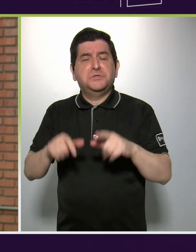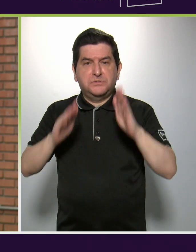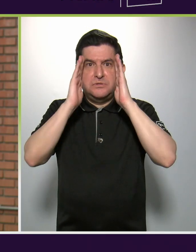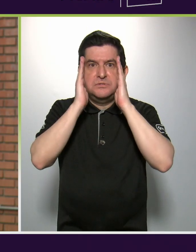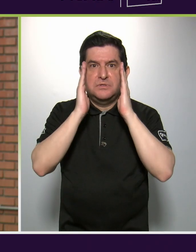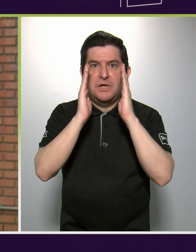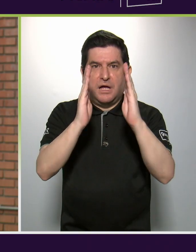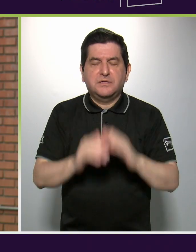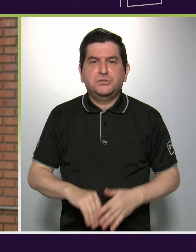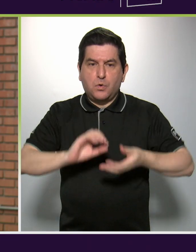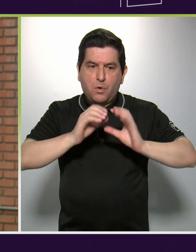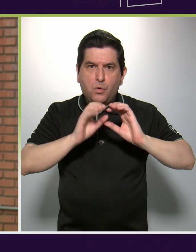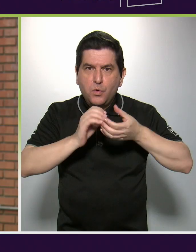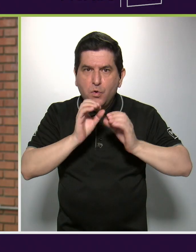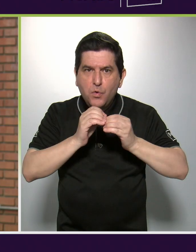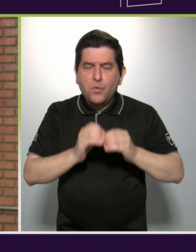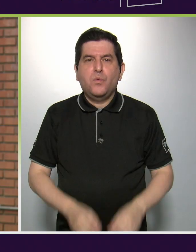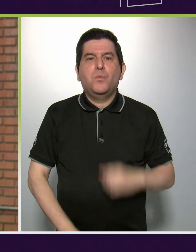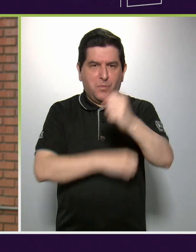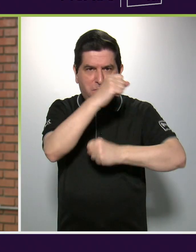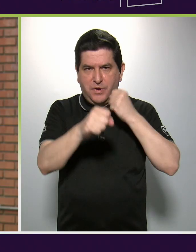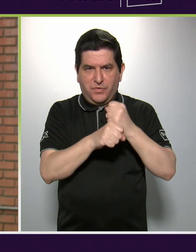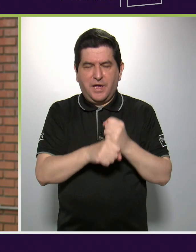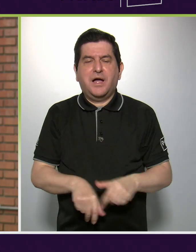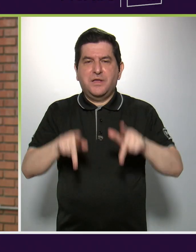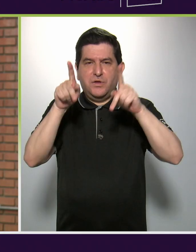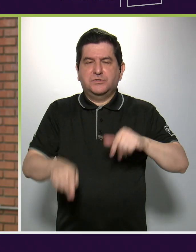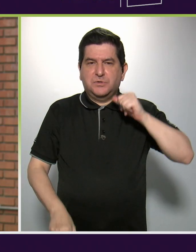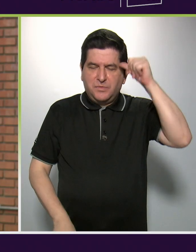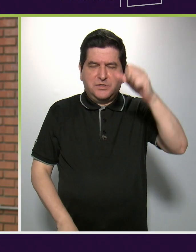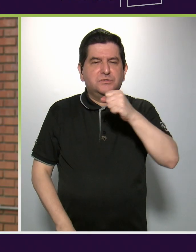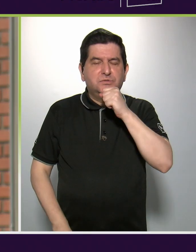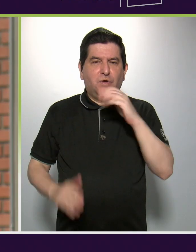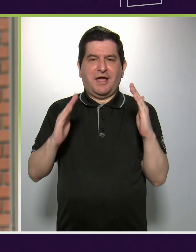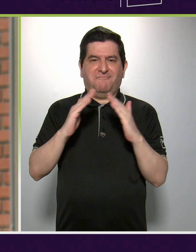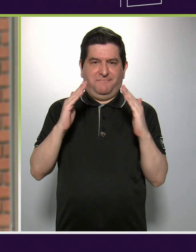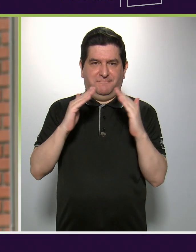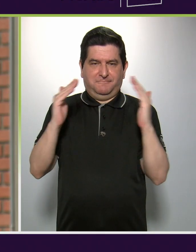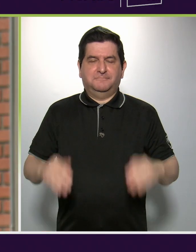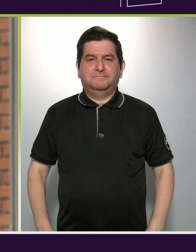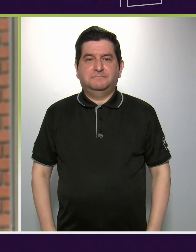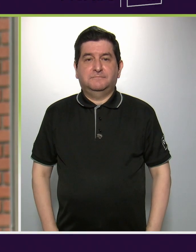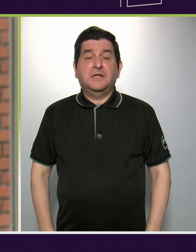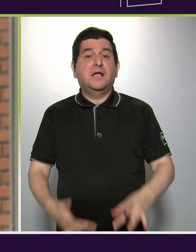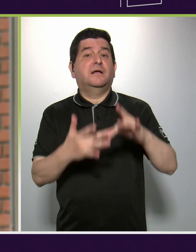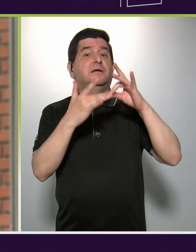para atender esa cantidad de años que va a vivir la persona adulta mayor. Y sobre